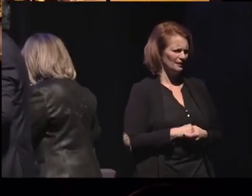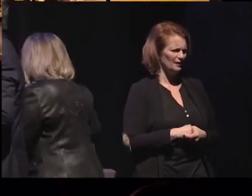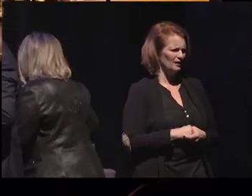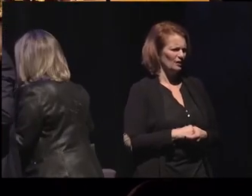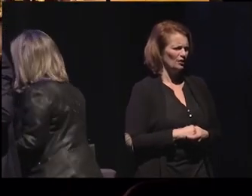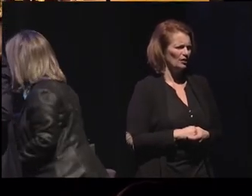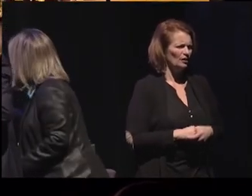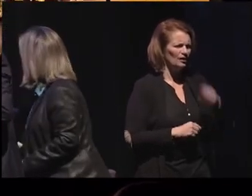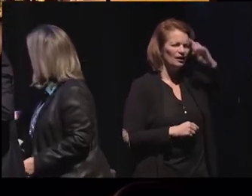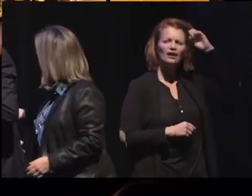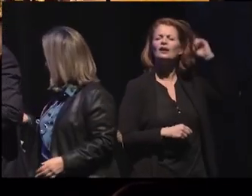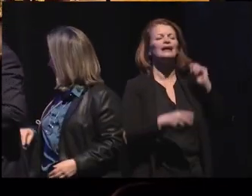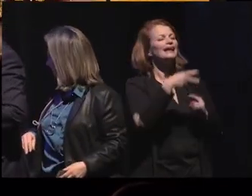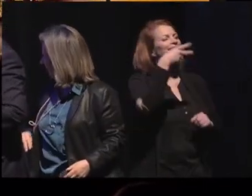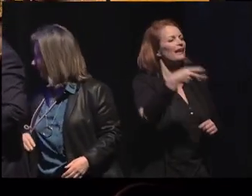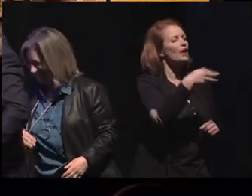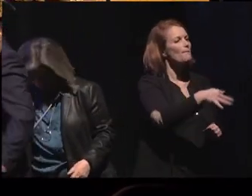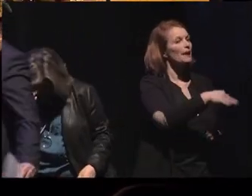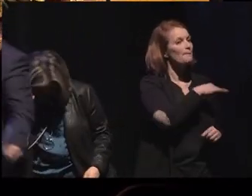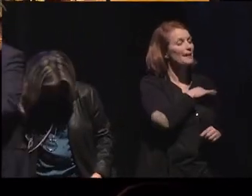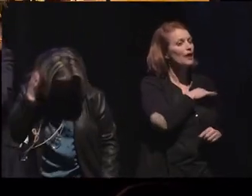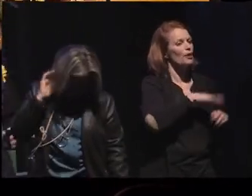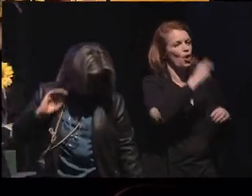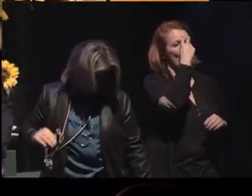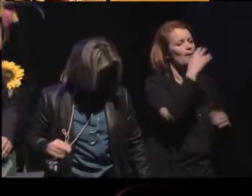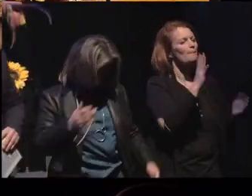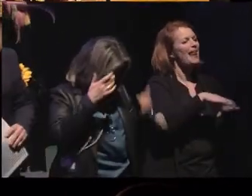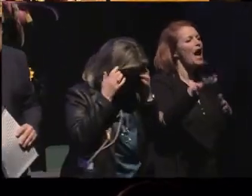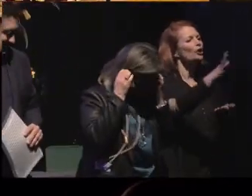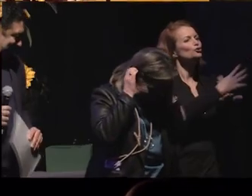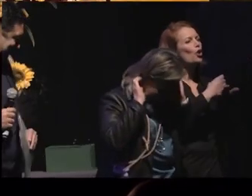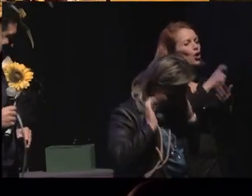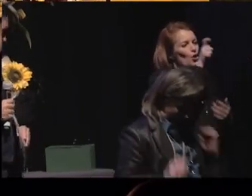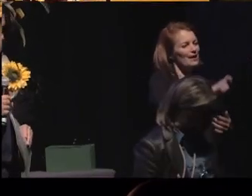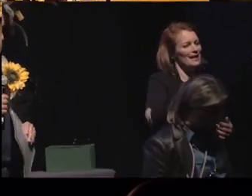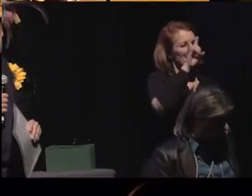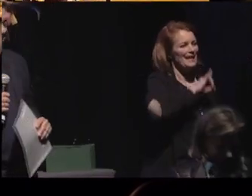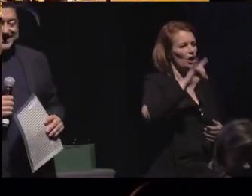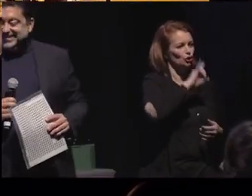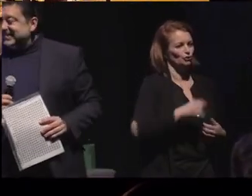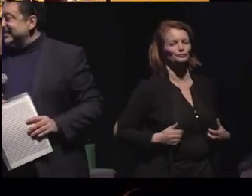1.011 euros y el trofeo, tercer premio Fermín Salvochea para el coro Los Negros.